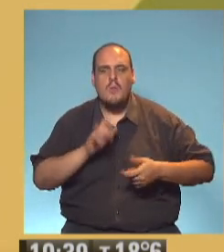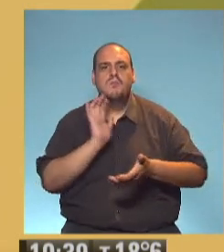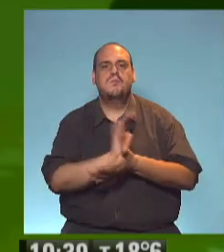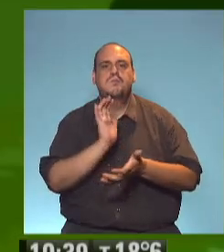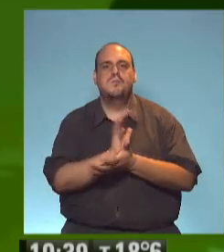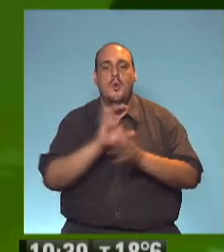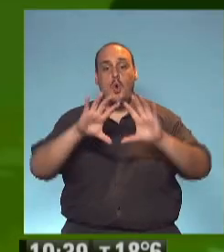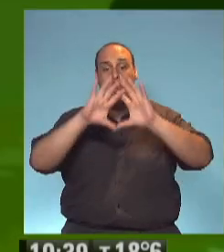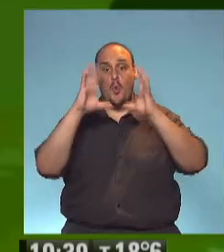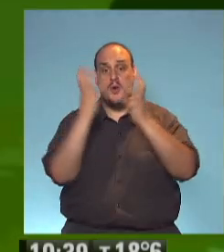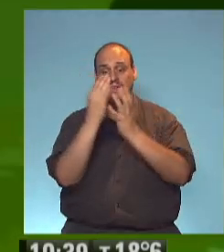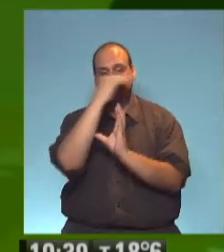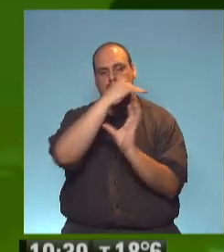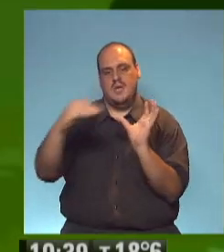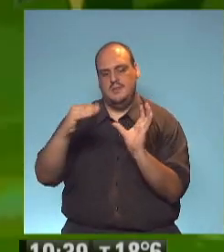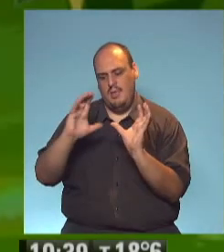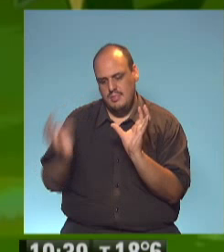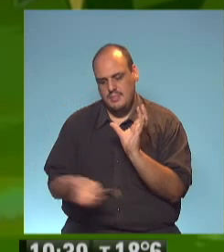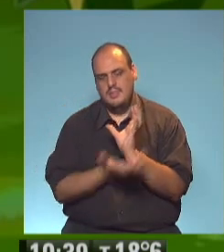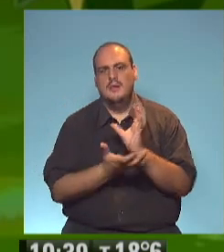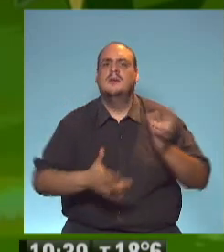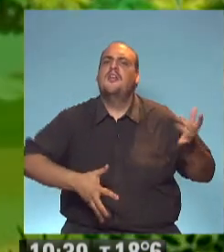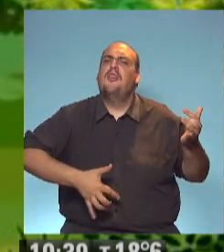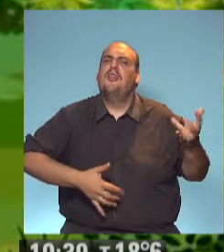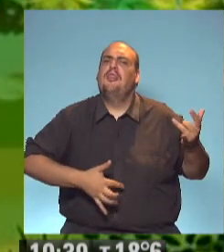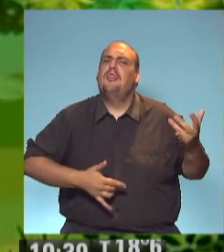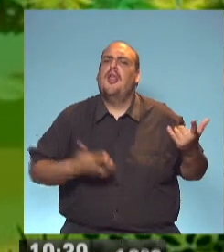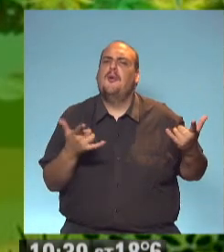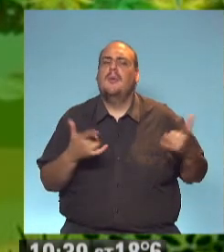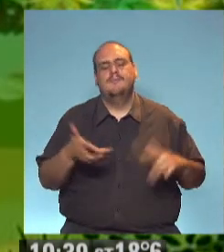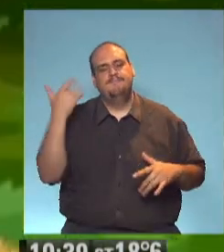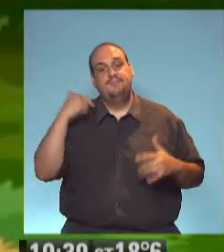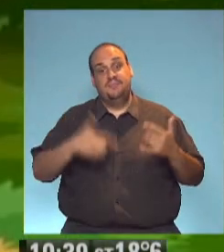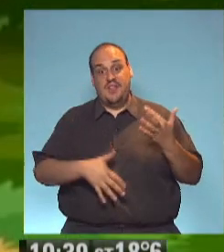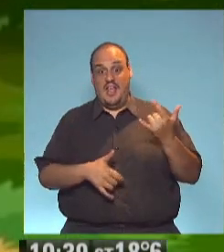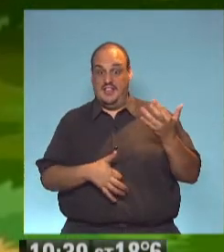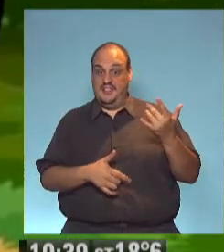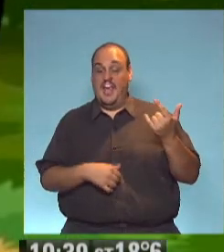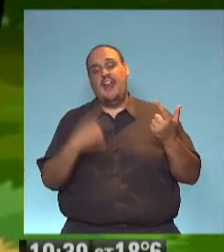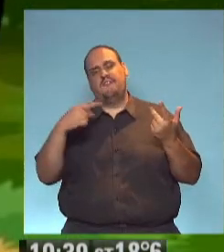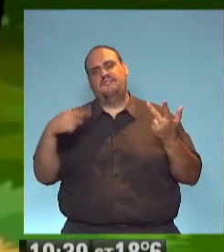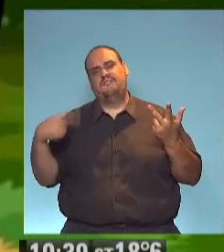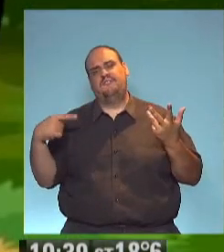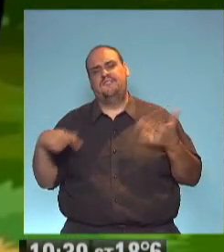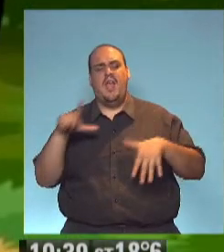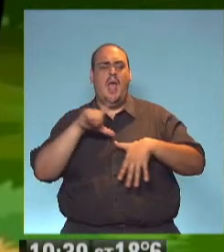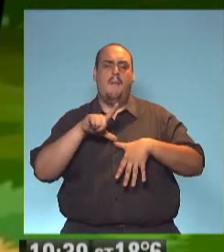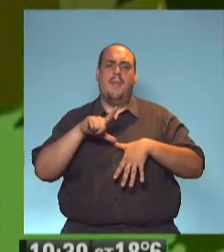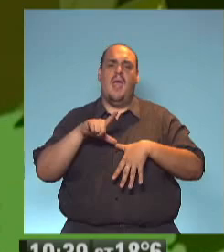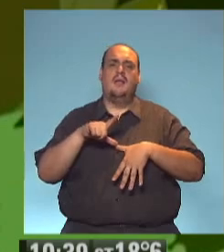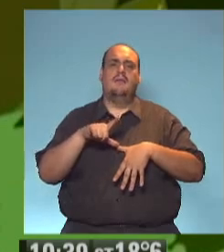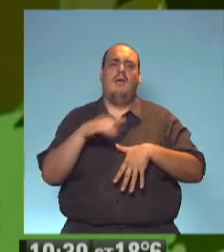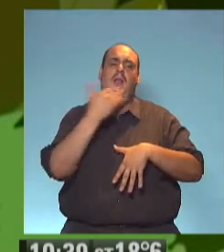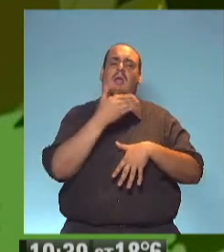del universo. ¿Y no tocaban la guitarra como usted, Atahualpa Yupanqui? La guitarra y otros instrumentos llegaron a América con la